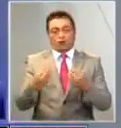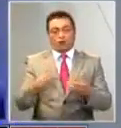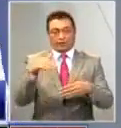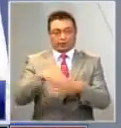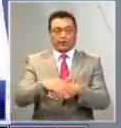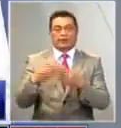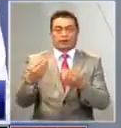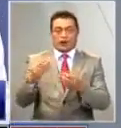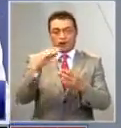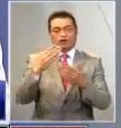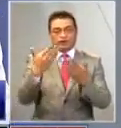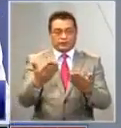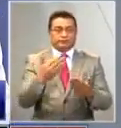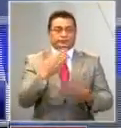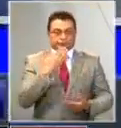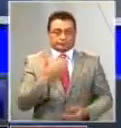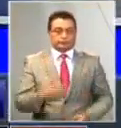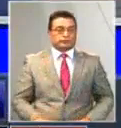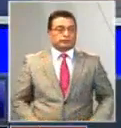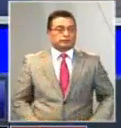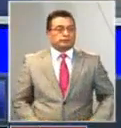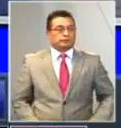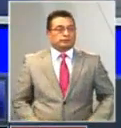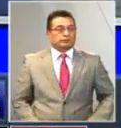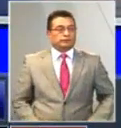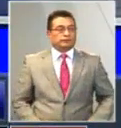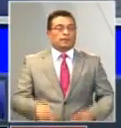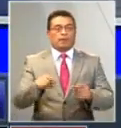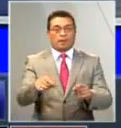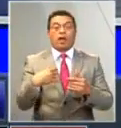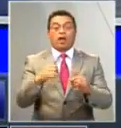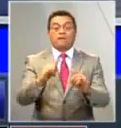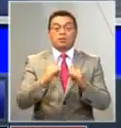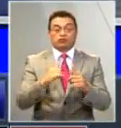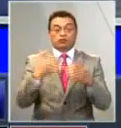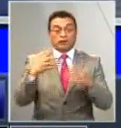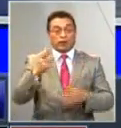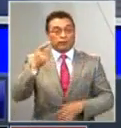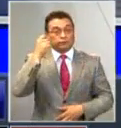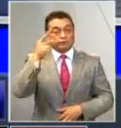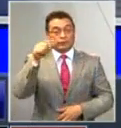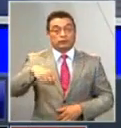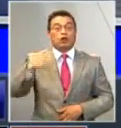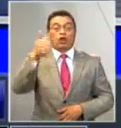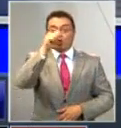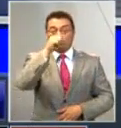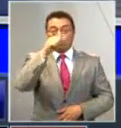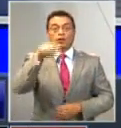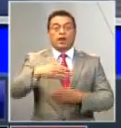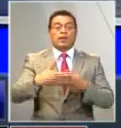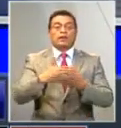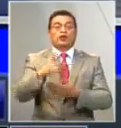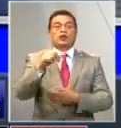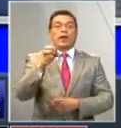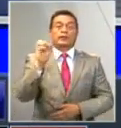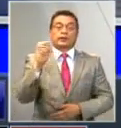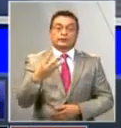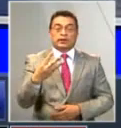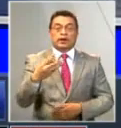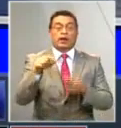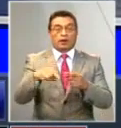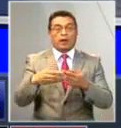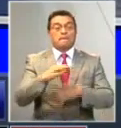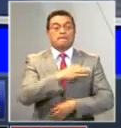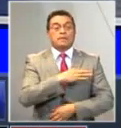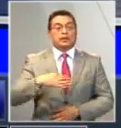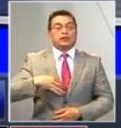buenas noches, Nicolás. Bueno, la información fue dada a conocer este domingo por el diario La Tercera, donde el ministro de